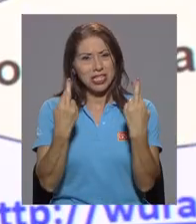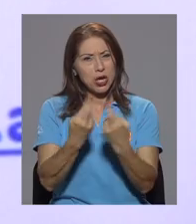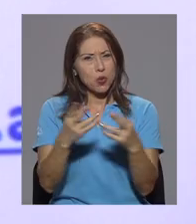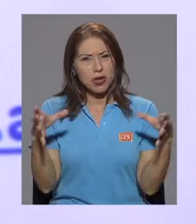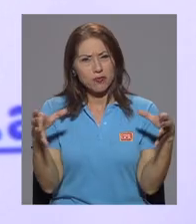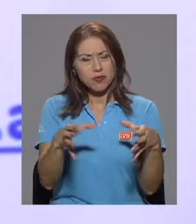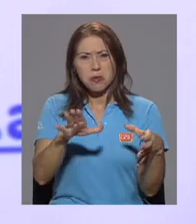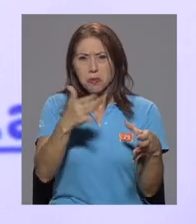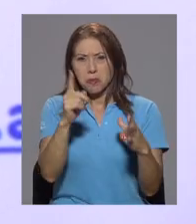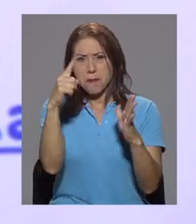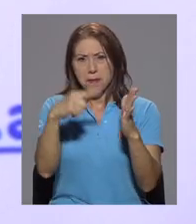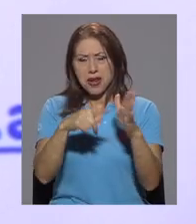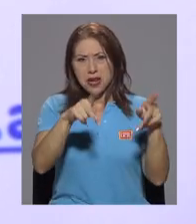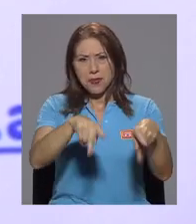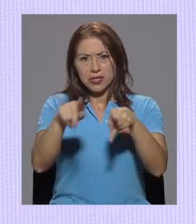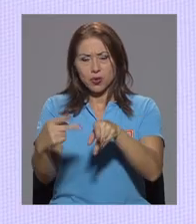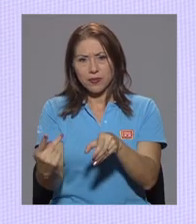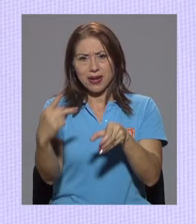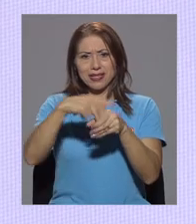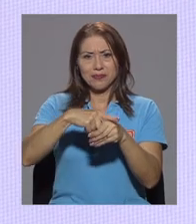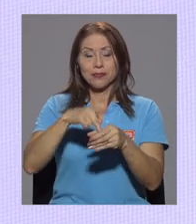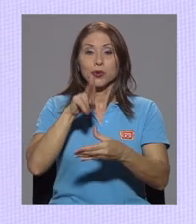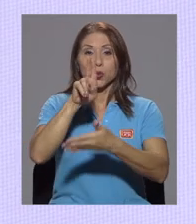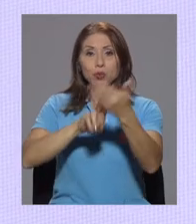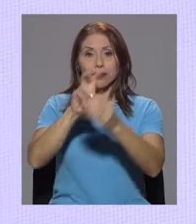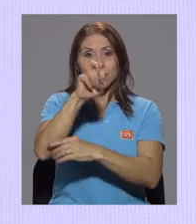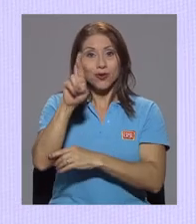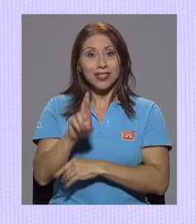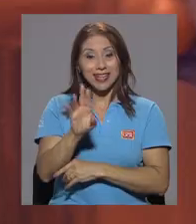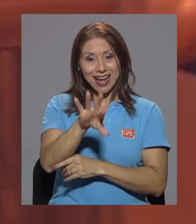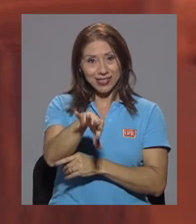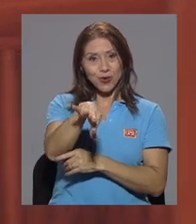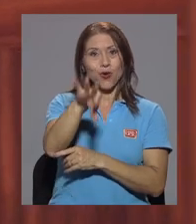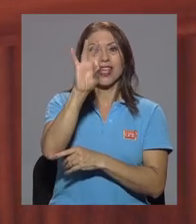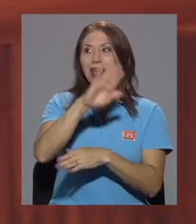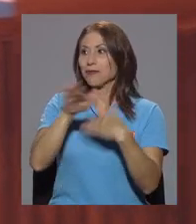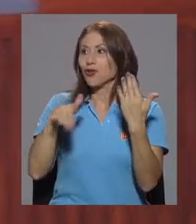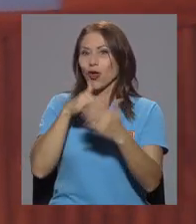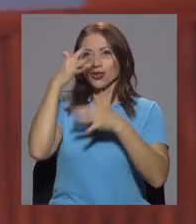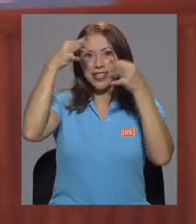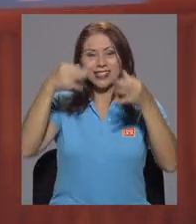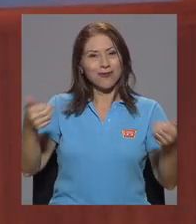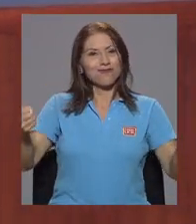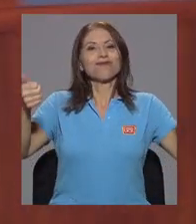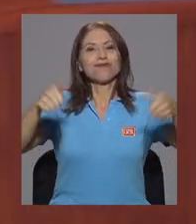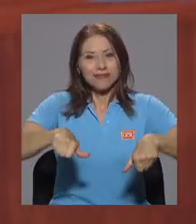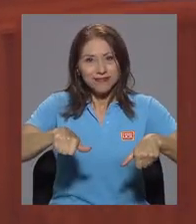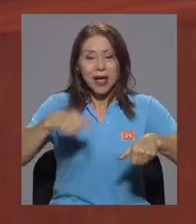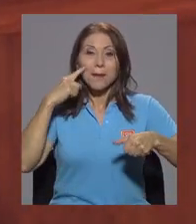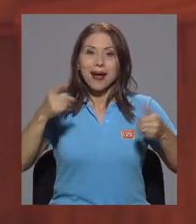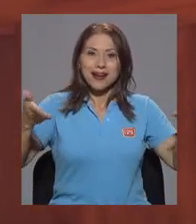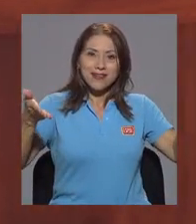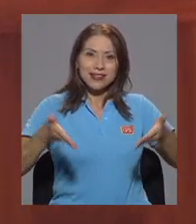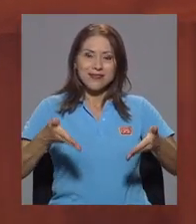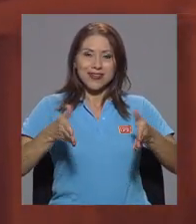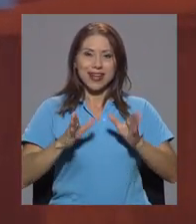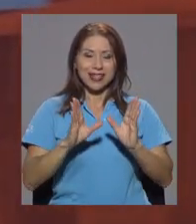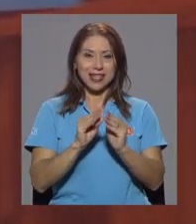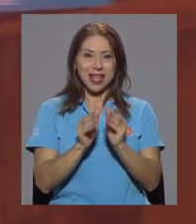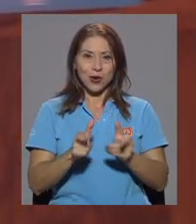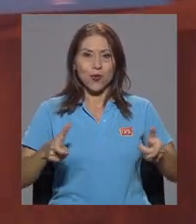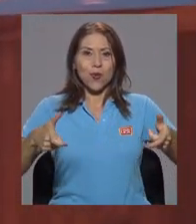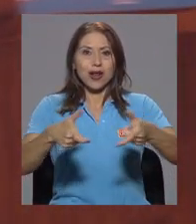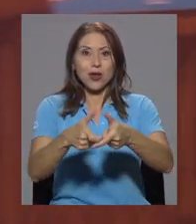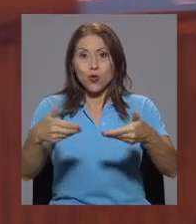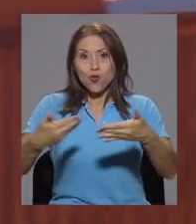1,000 participantes. La Universidad de Costa Rica fue escogida de manera unánime para ser la anfitriona de este encuentro realizado en la nueva Aula